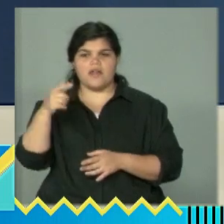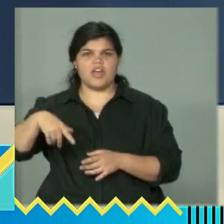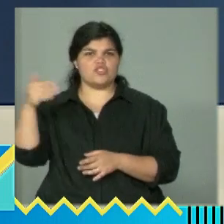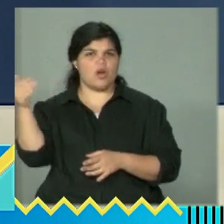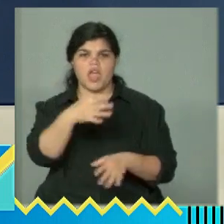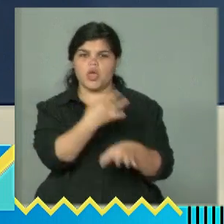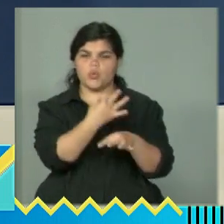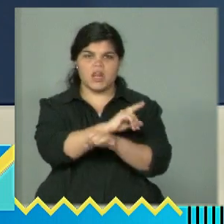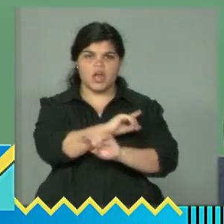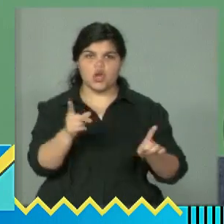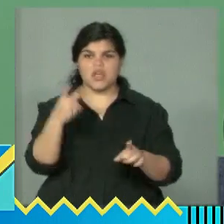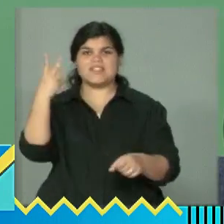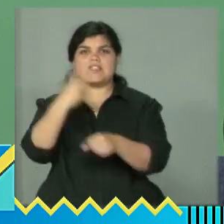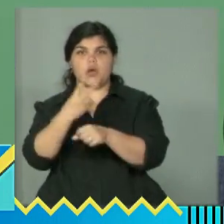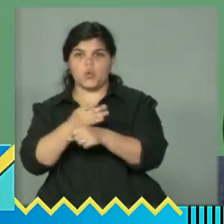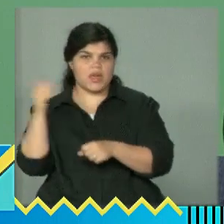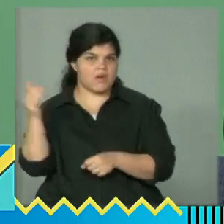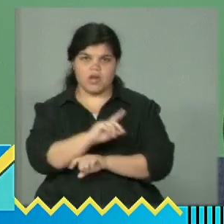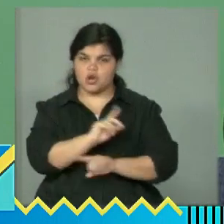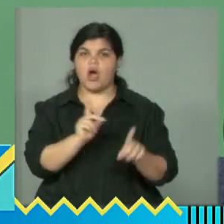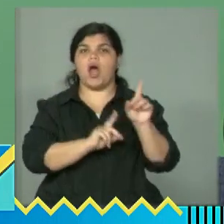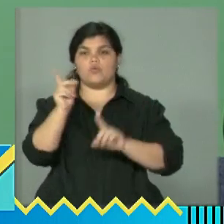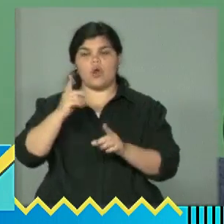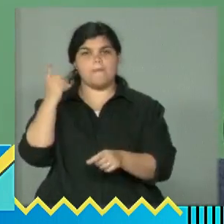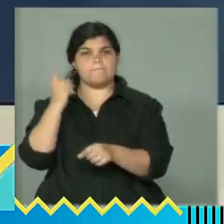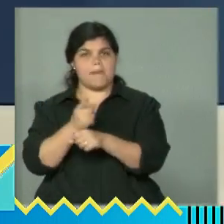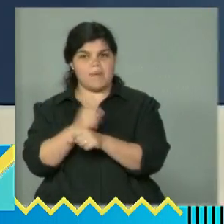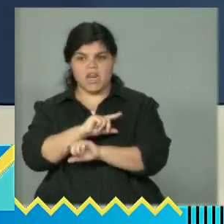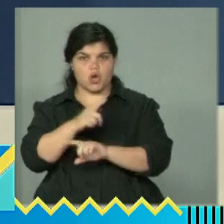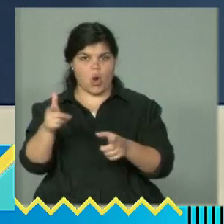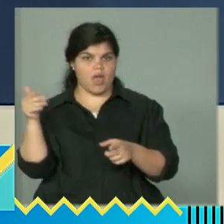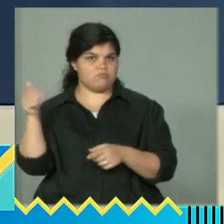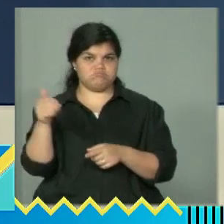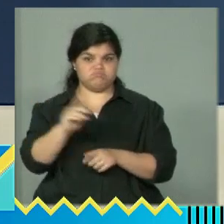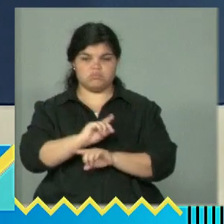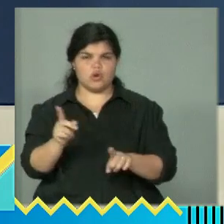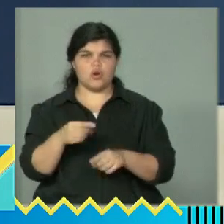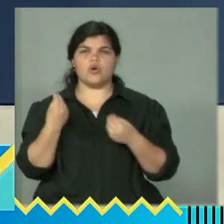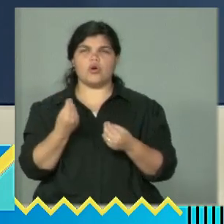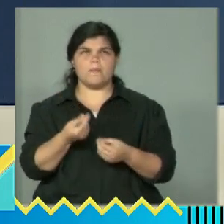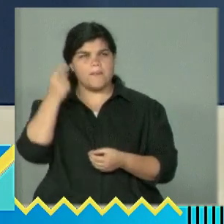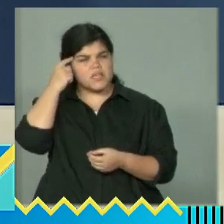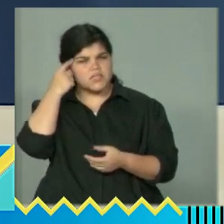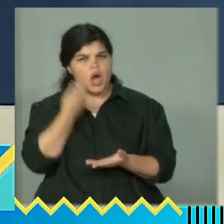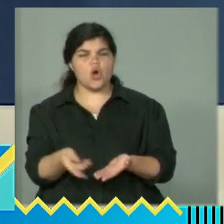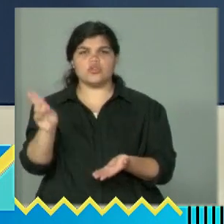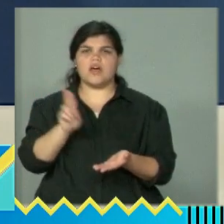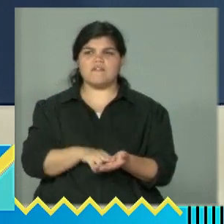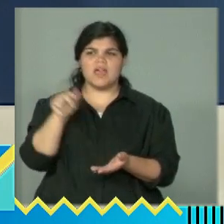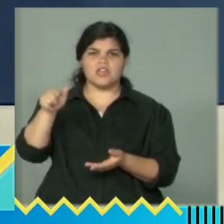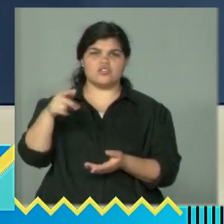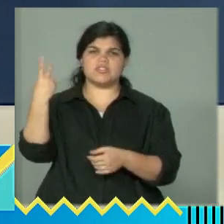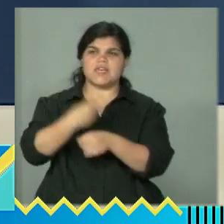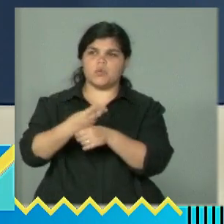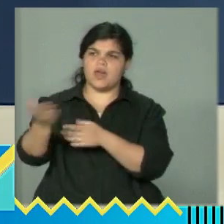la educación secundaria y la primaria tampoco. Entonces, ¿cómo decimos? ¿Cómo podemos atraerlos otra vez a la secundaria para poder obtener